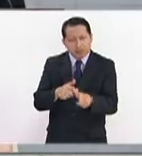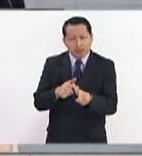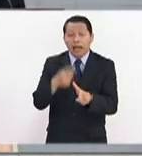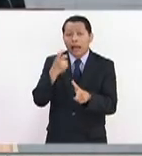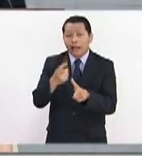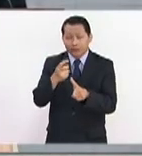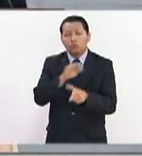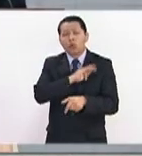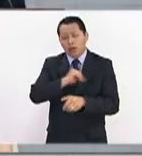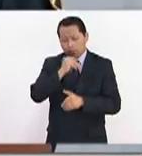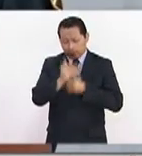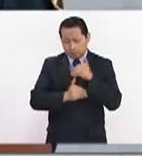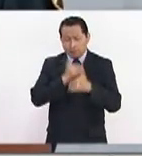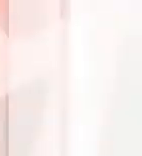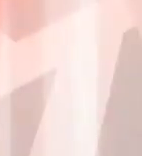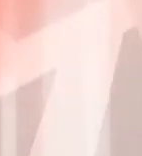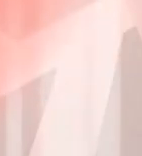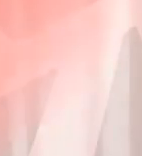continuar ascendiendo.